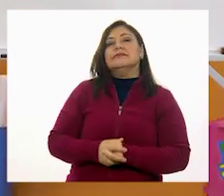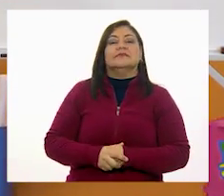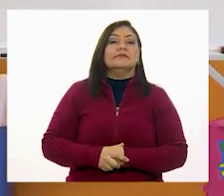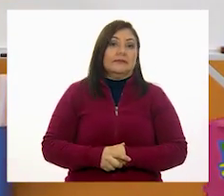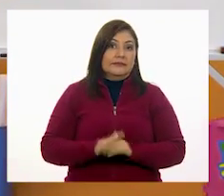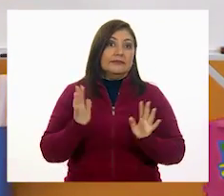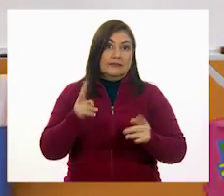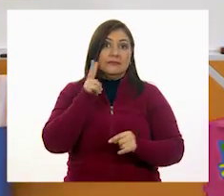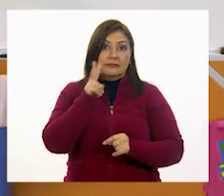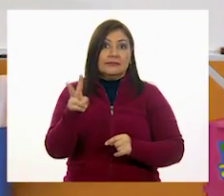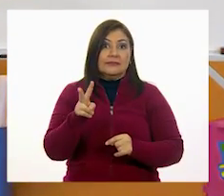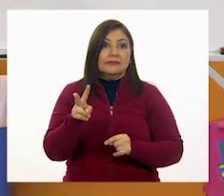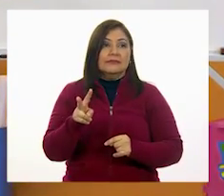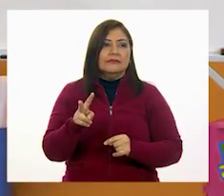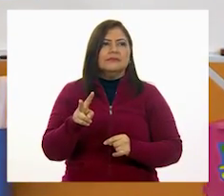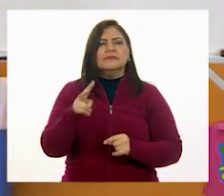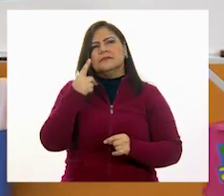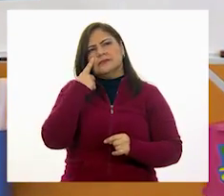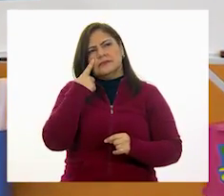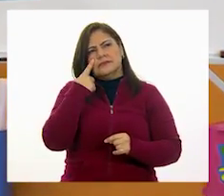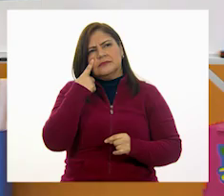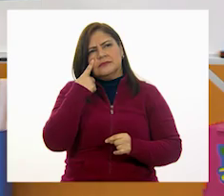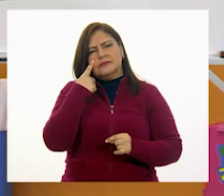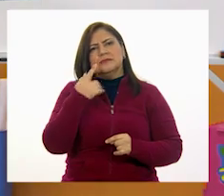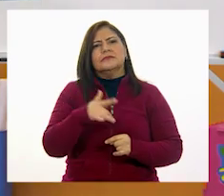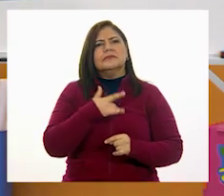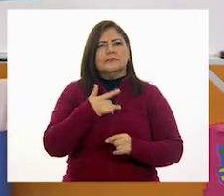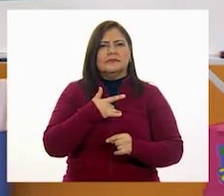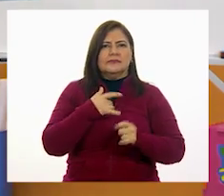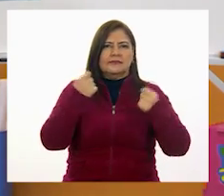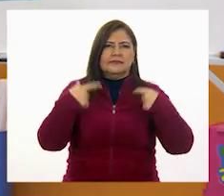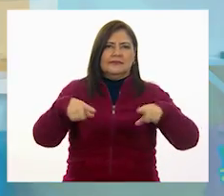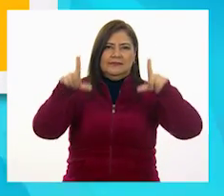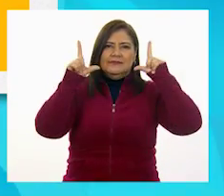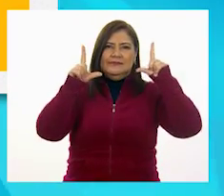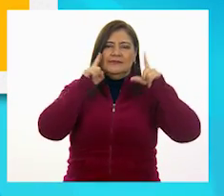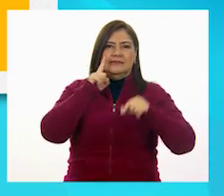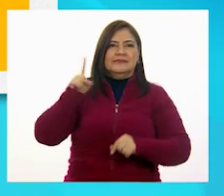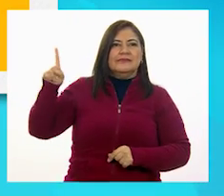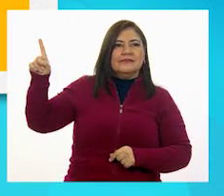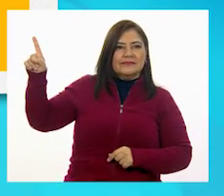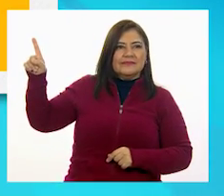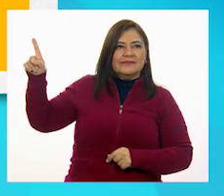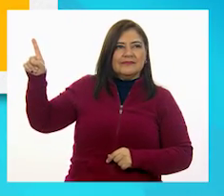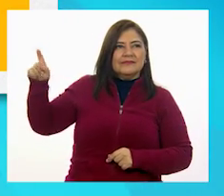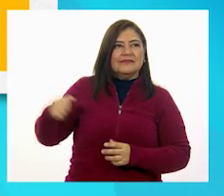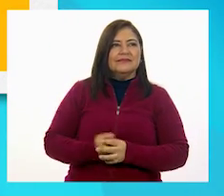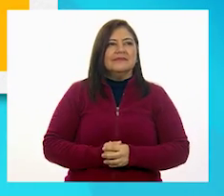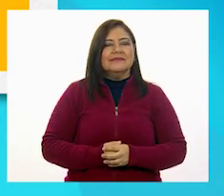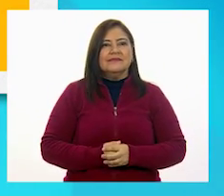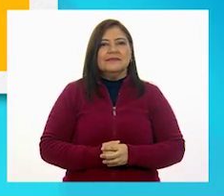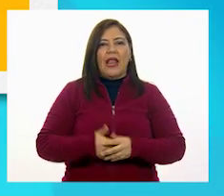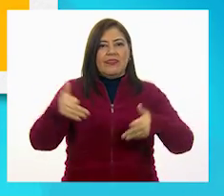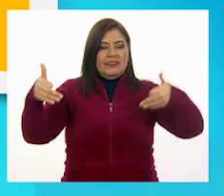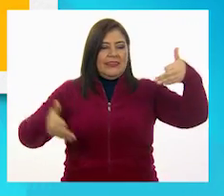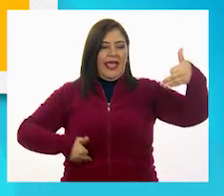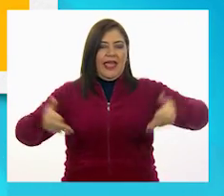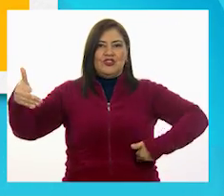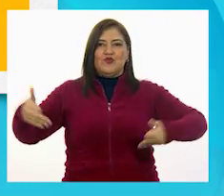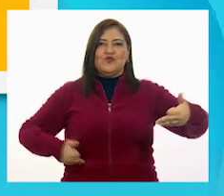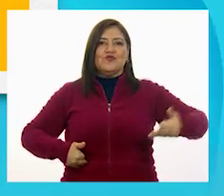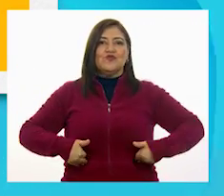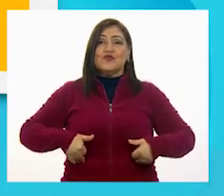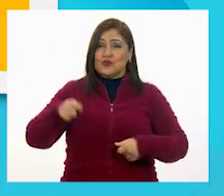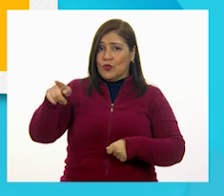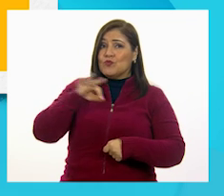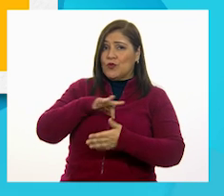¿Ya lo vieron? Vamos a acercarlo en pantalla. Aquí está, el teatro. ¿Lo quieres